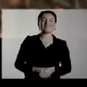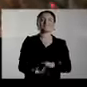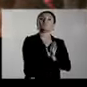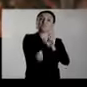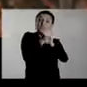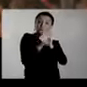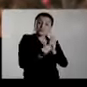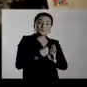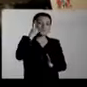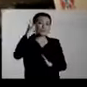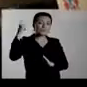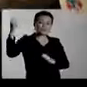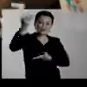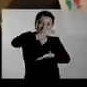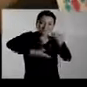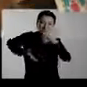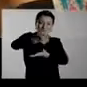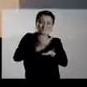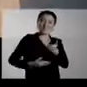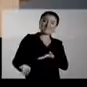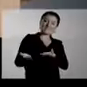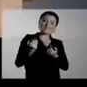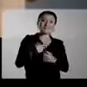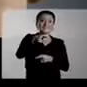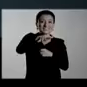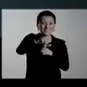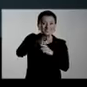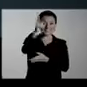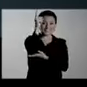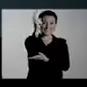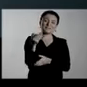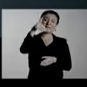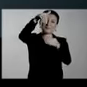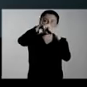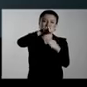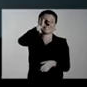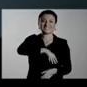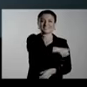¡Canta Chile! ¡Chile de todos! Súmate al sueño que compartimos. Este 15 de